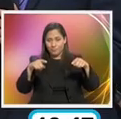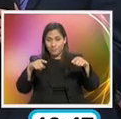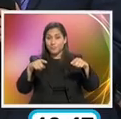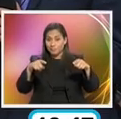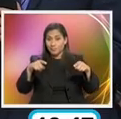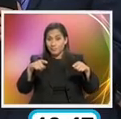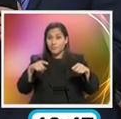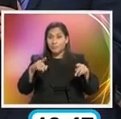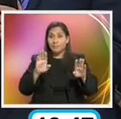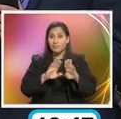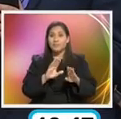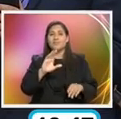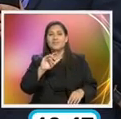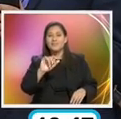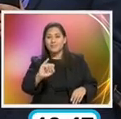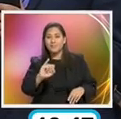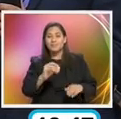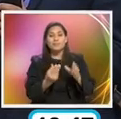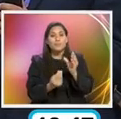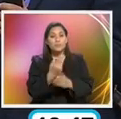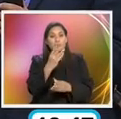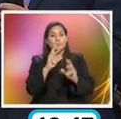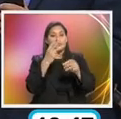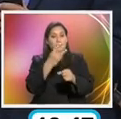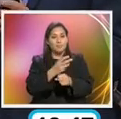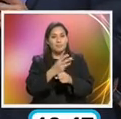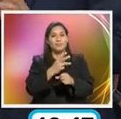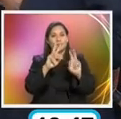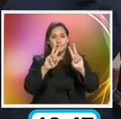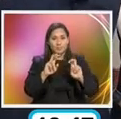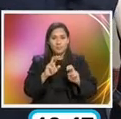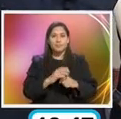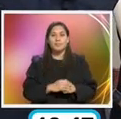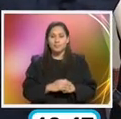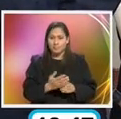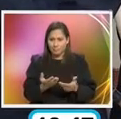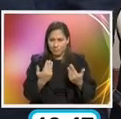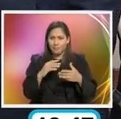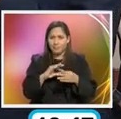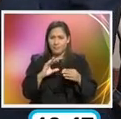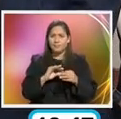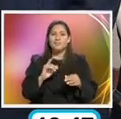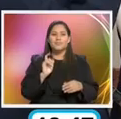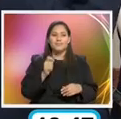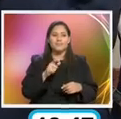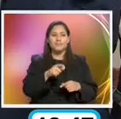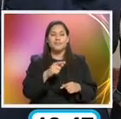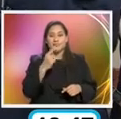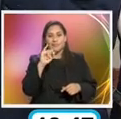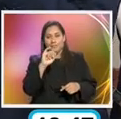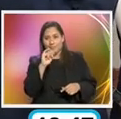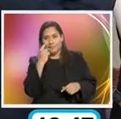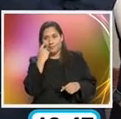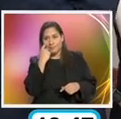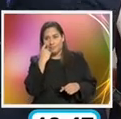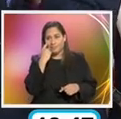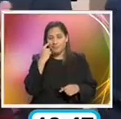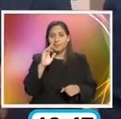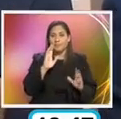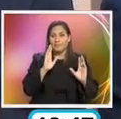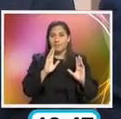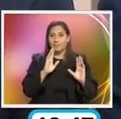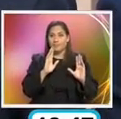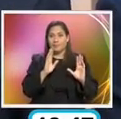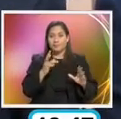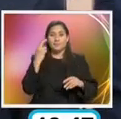y que además están a punto de estrenar un tercer sencillo. Platíquenme de esta maravilla. Ya estamos, ya están, o sea,